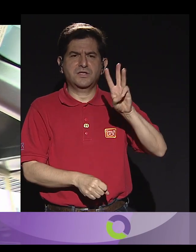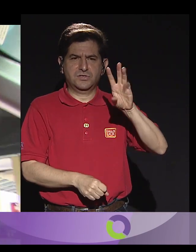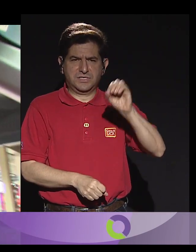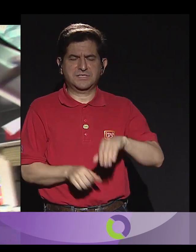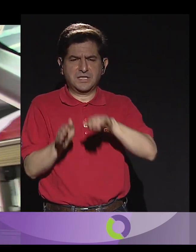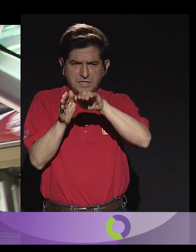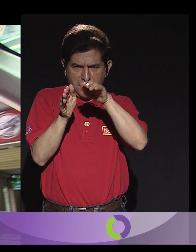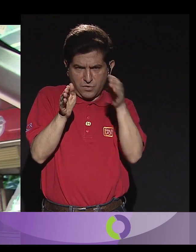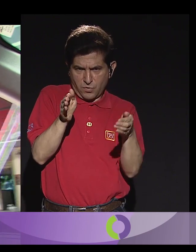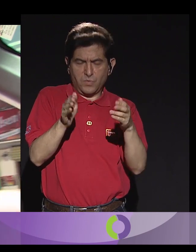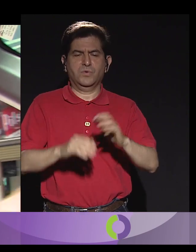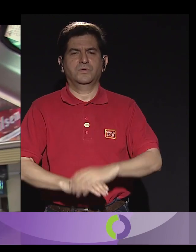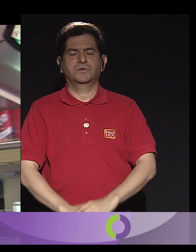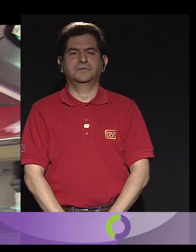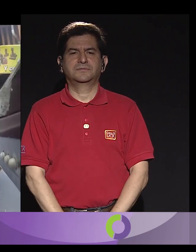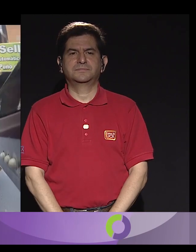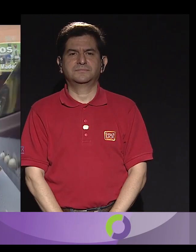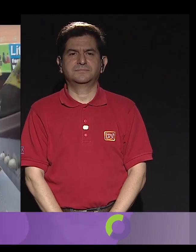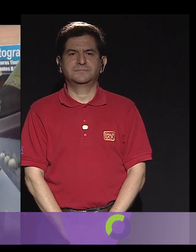60, esos que llaman curvitos, ¿verdad?